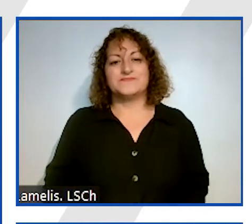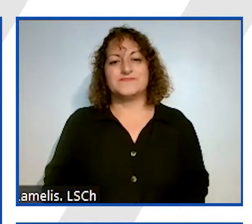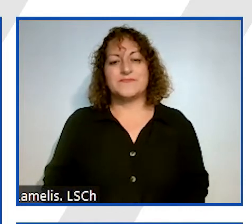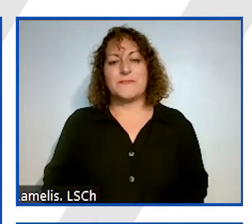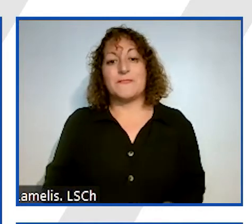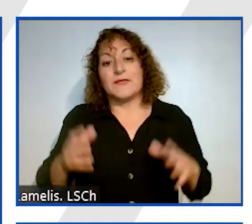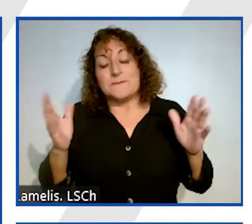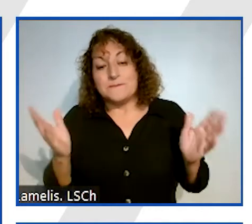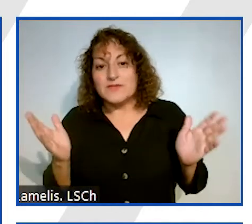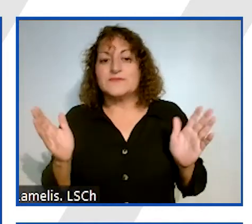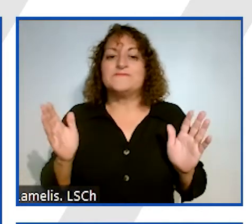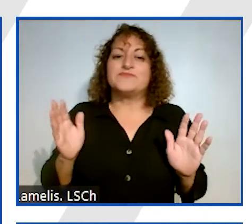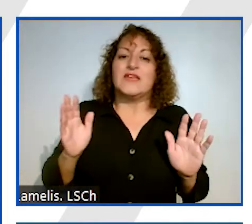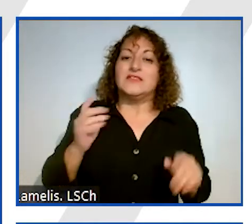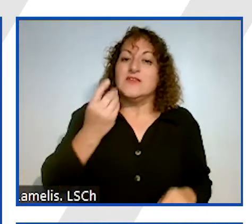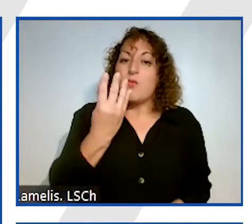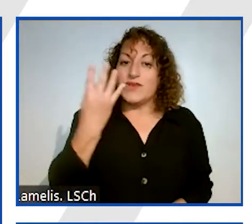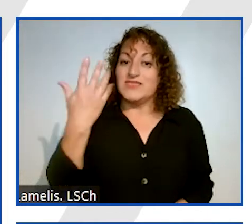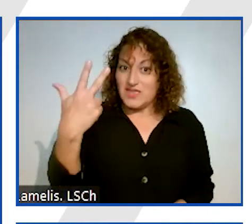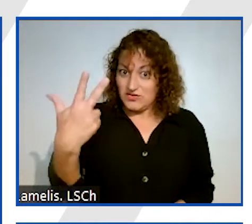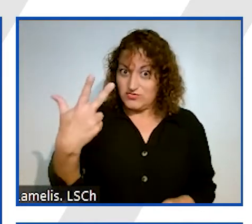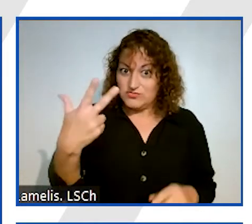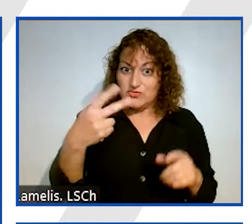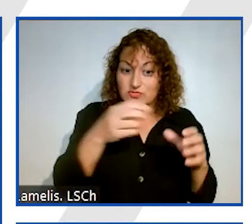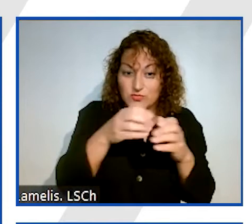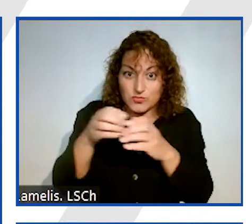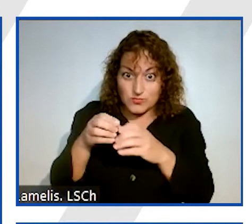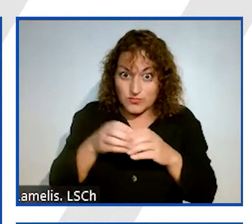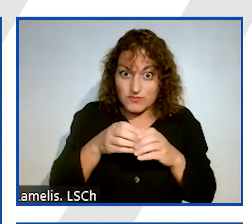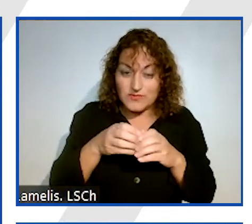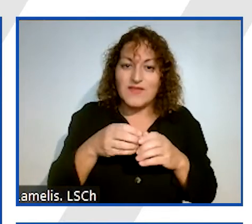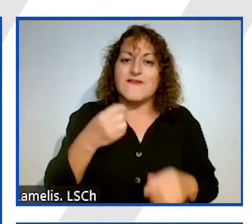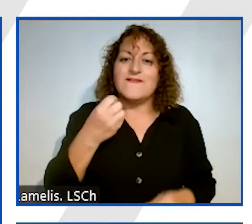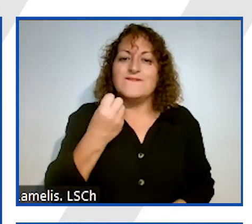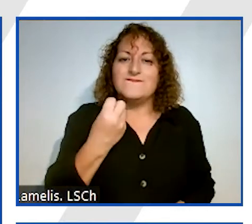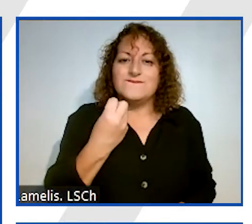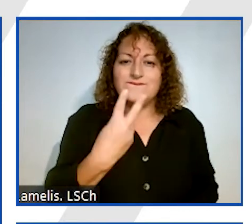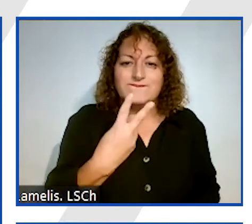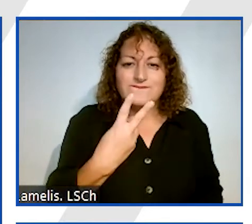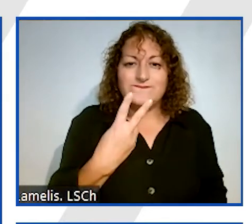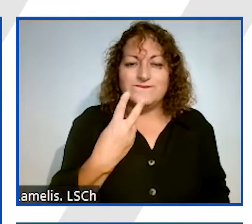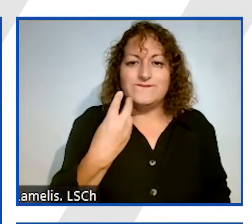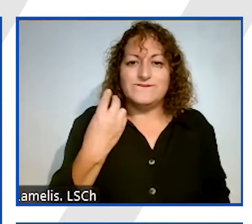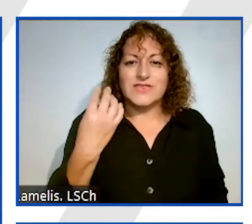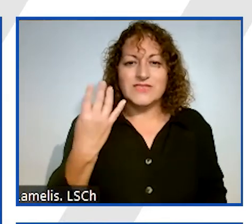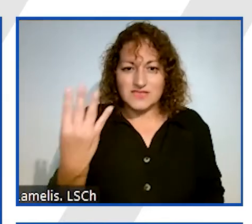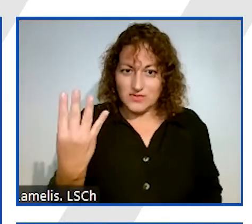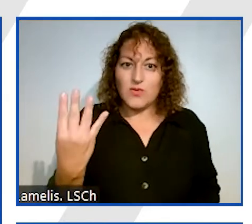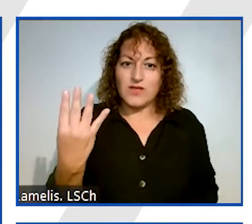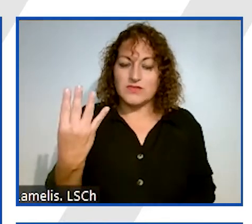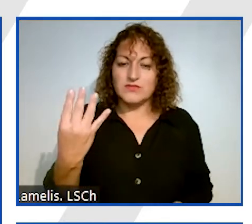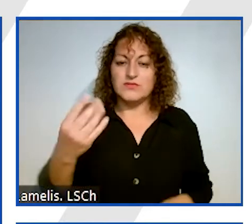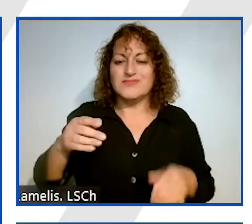Sin embargo, de estas 48, 28 especies son e interactúan con las pesquerías.